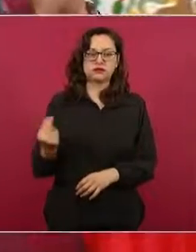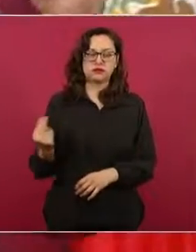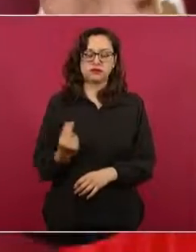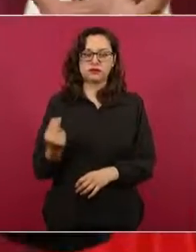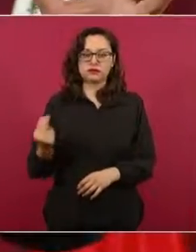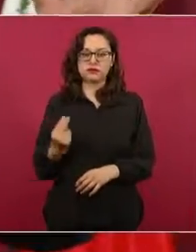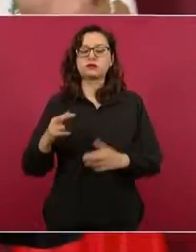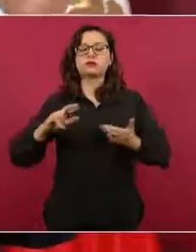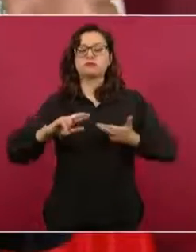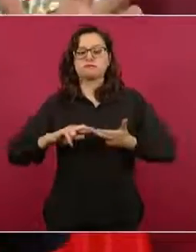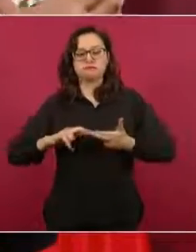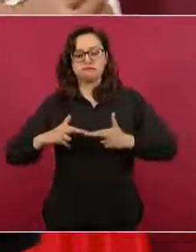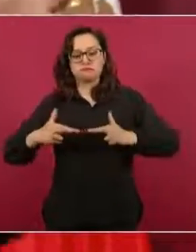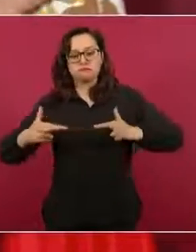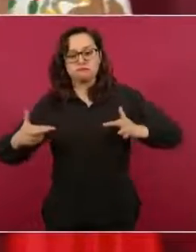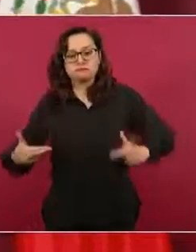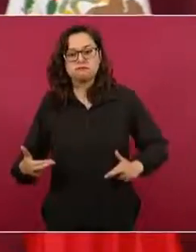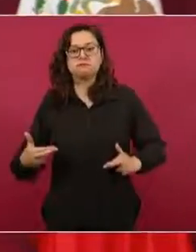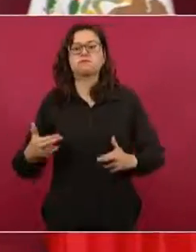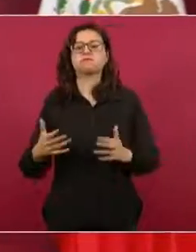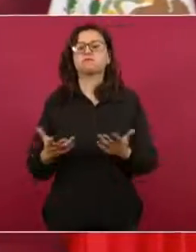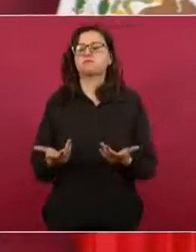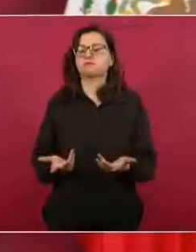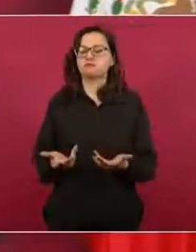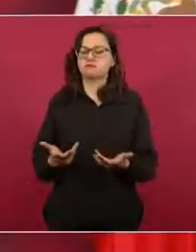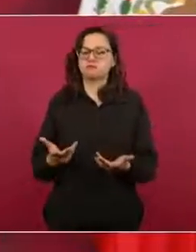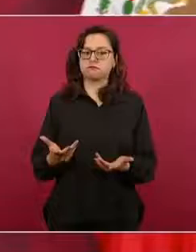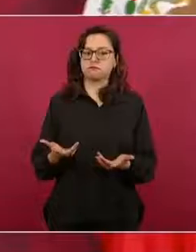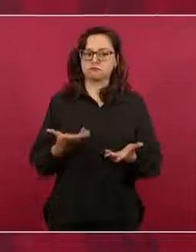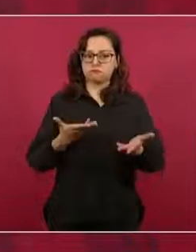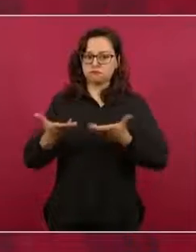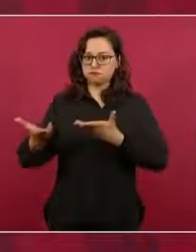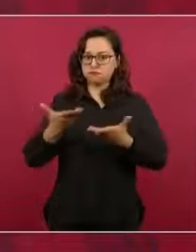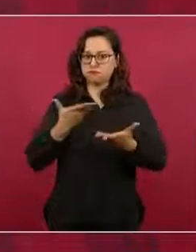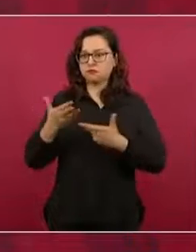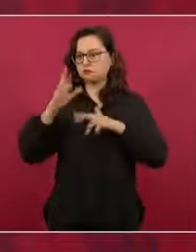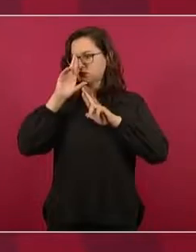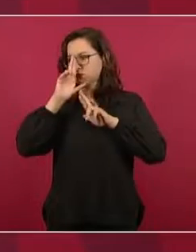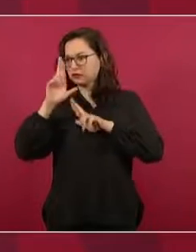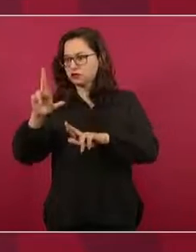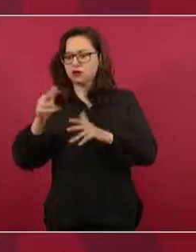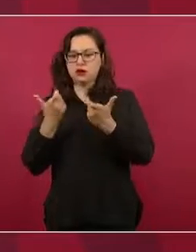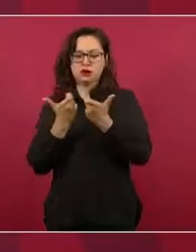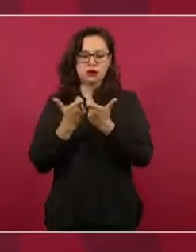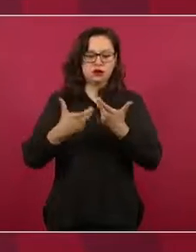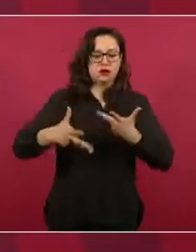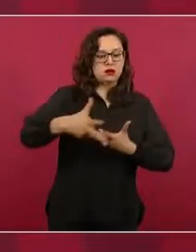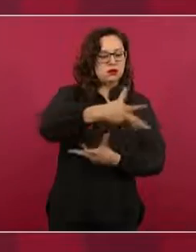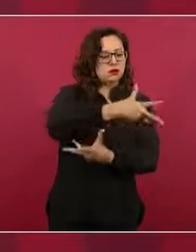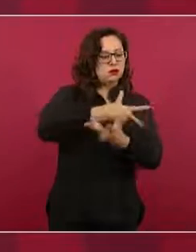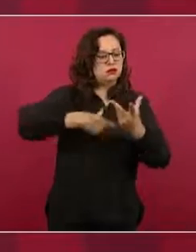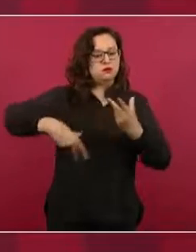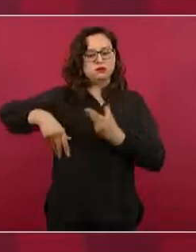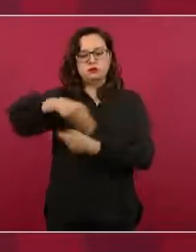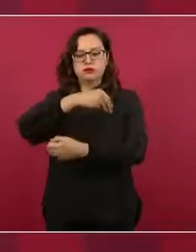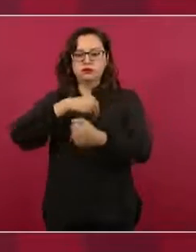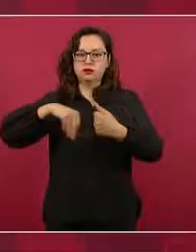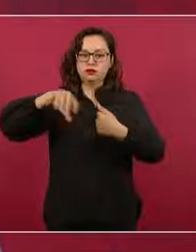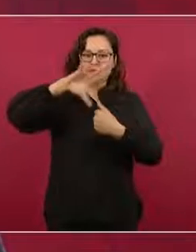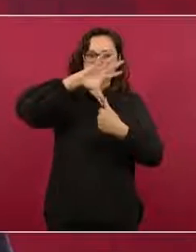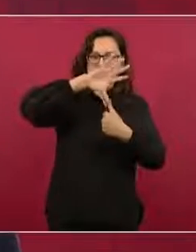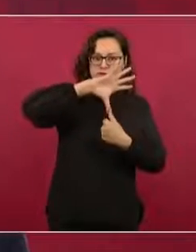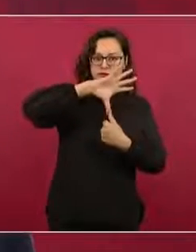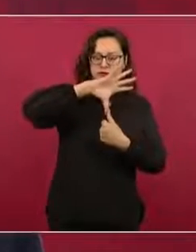mantener nuestras relaciones respetuosas de integración económica con América del Norte, en